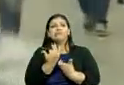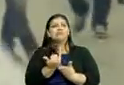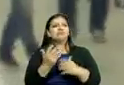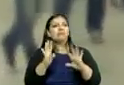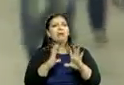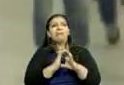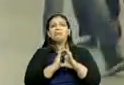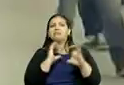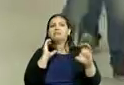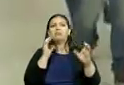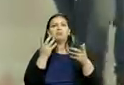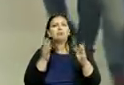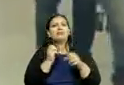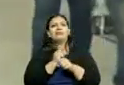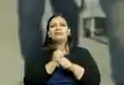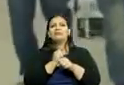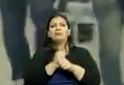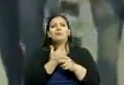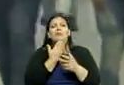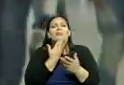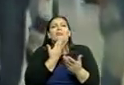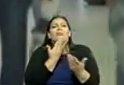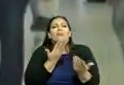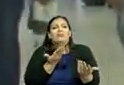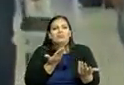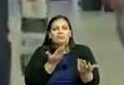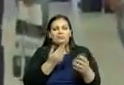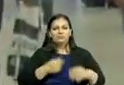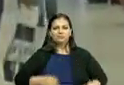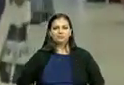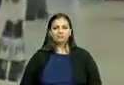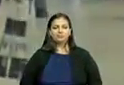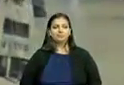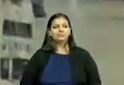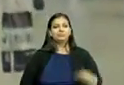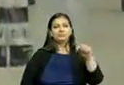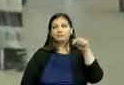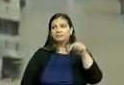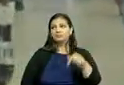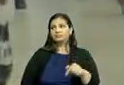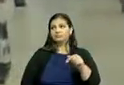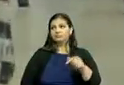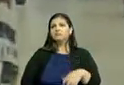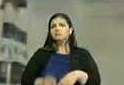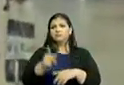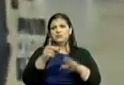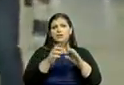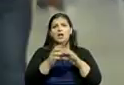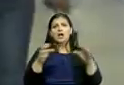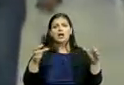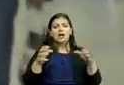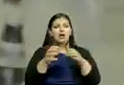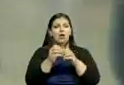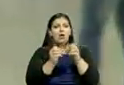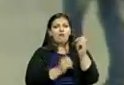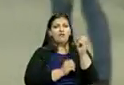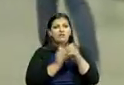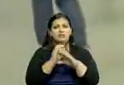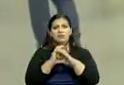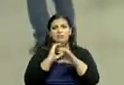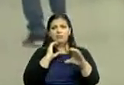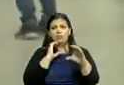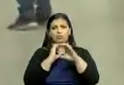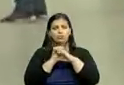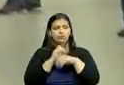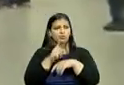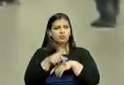estos no están laborando y también las oficinas que aparentemente lucen abiertas tampoco lo están haciendo es lo que se ha comunicado